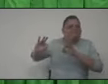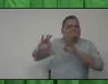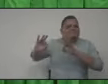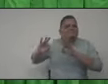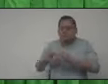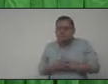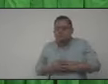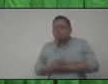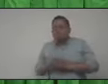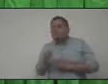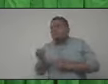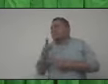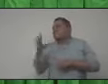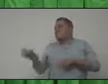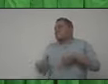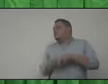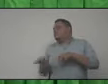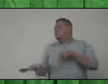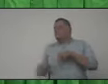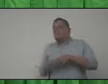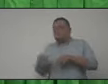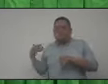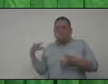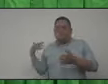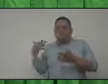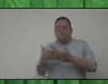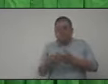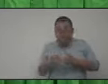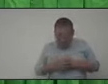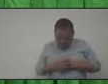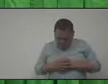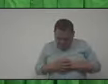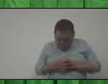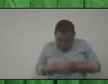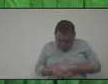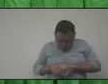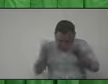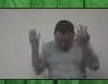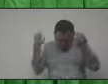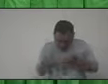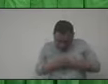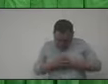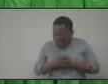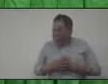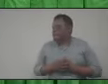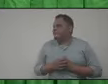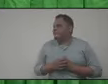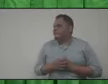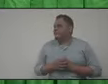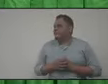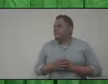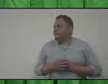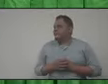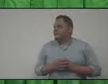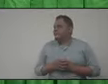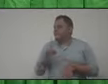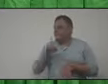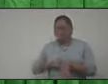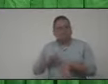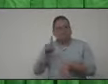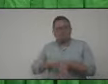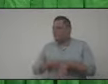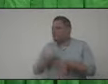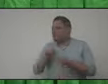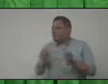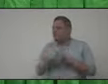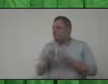cuántas prótesis te han puesto a lo largo de tu vida? Uf. Muchas. Mamá, ¿cuántas? Muchas. Ah, sí, van cambiando constante. Sí, claro. ¿Casi